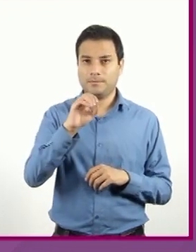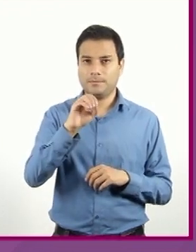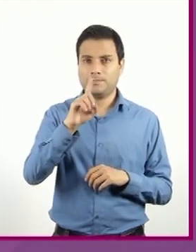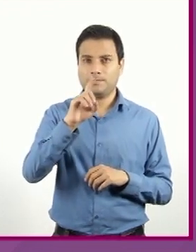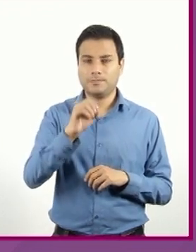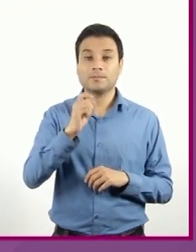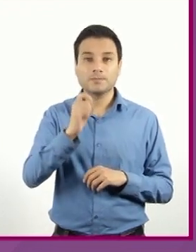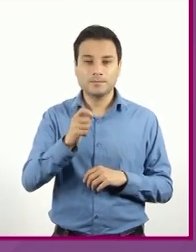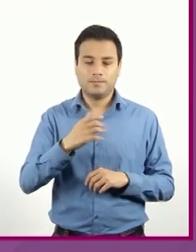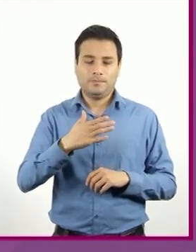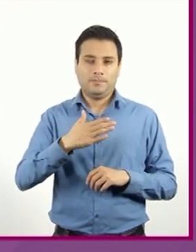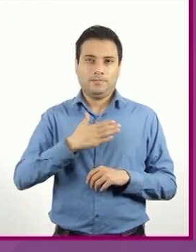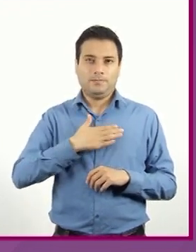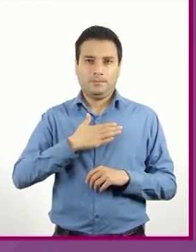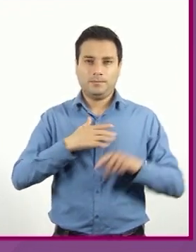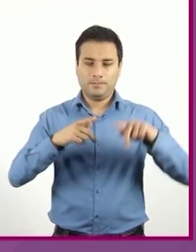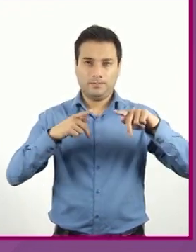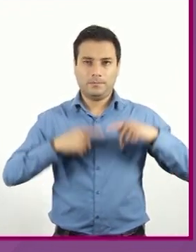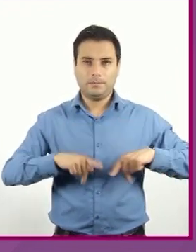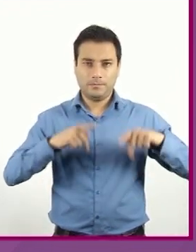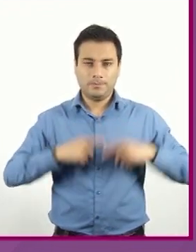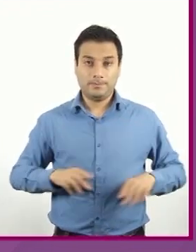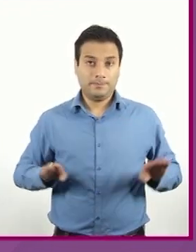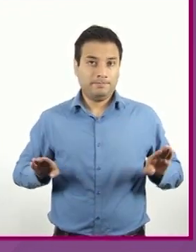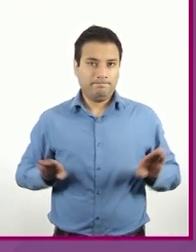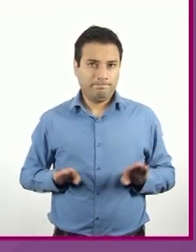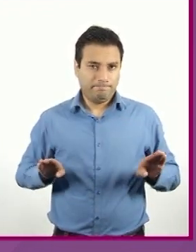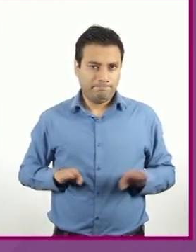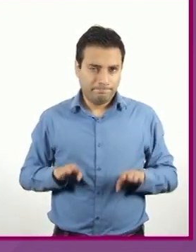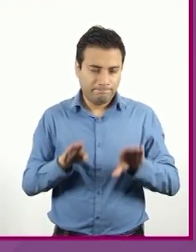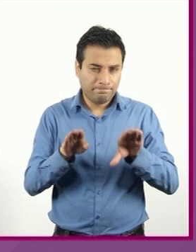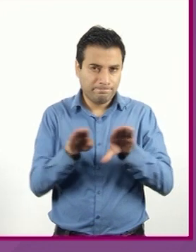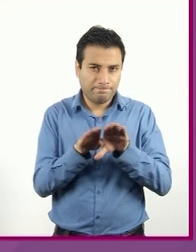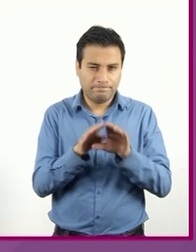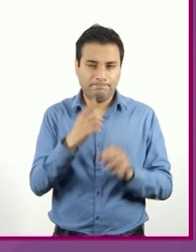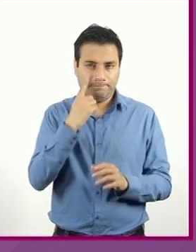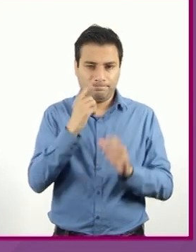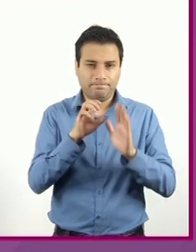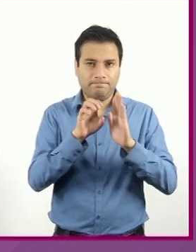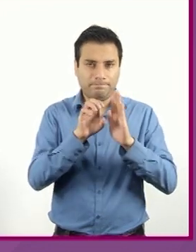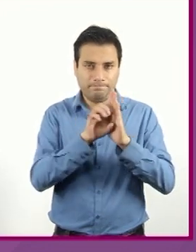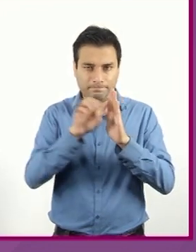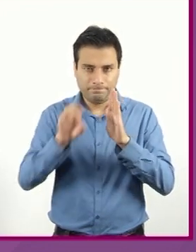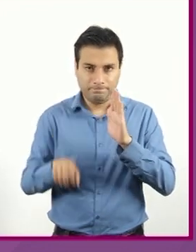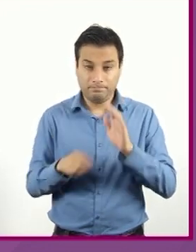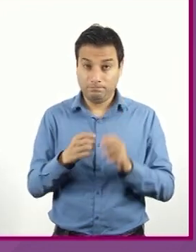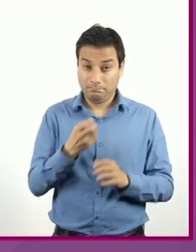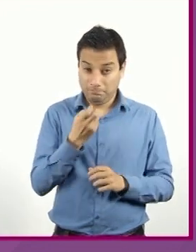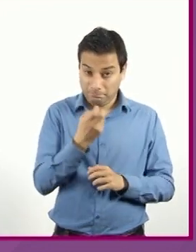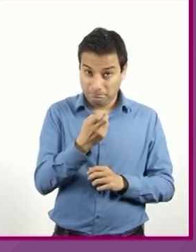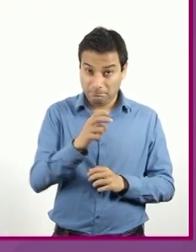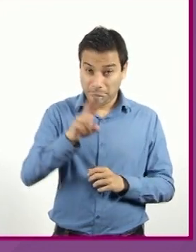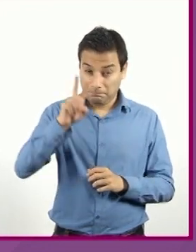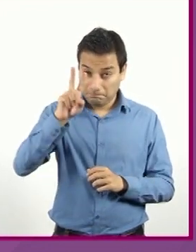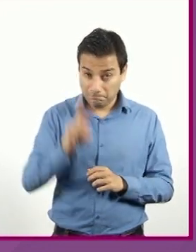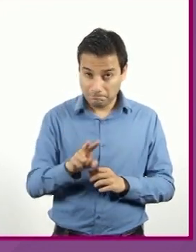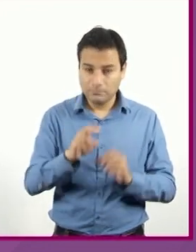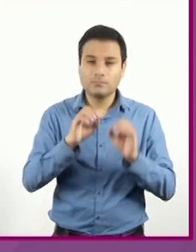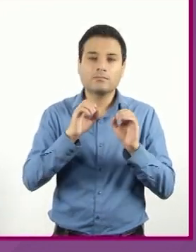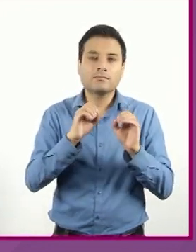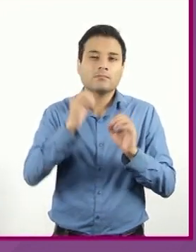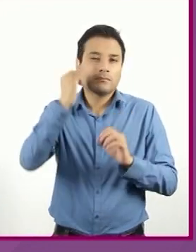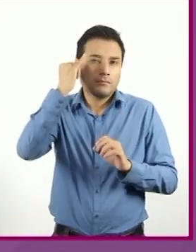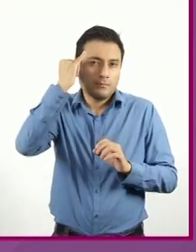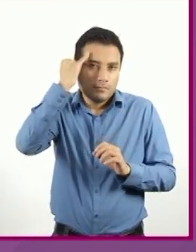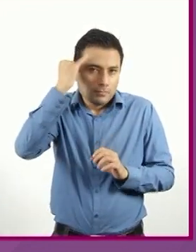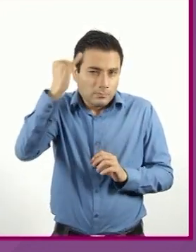con respecto al hecho de que está comunicando. Es decir, si se trata de un hecho real o hipotético, como